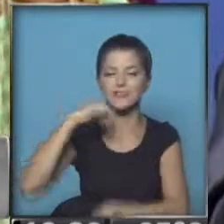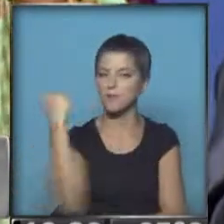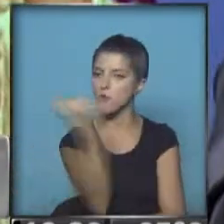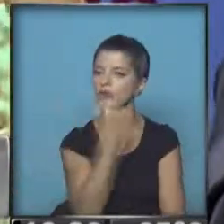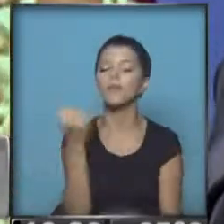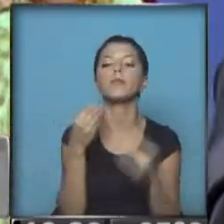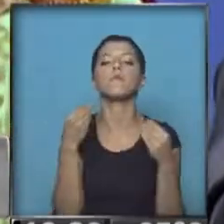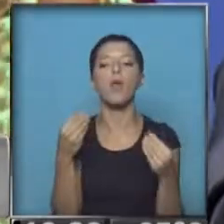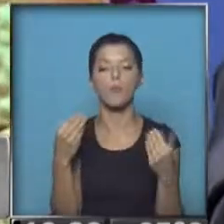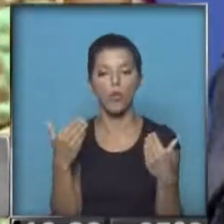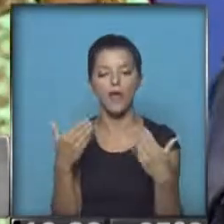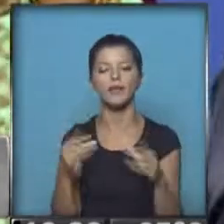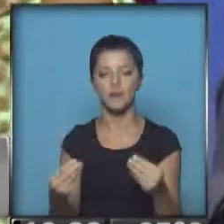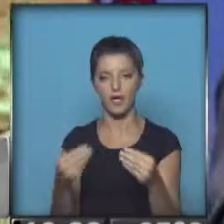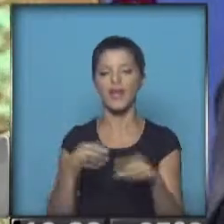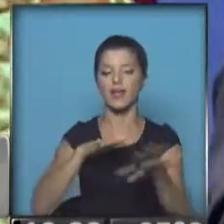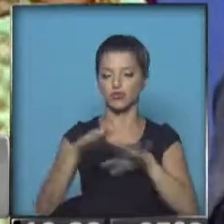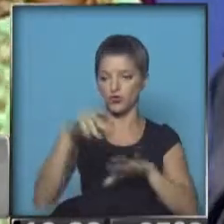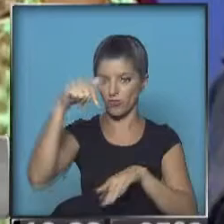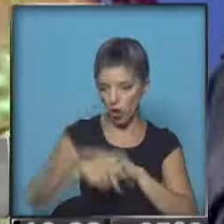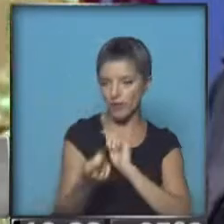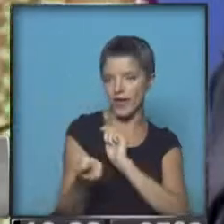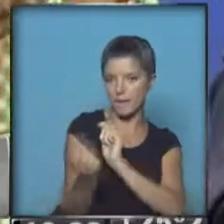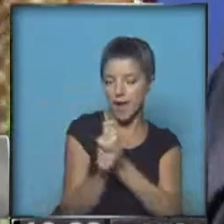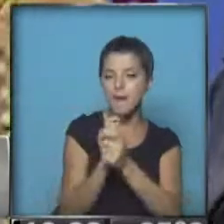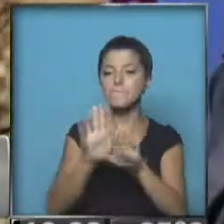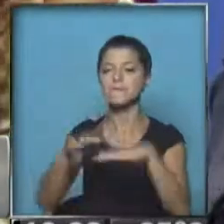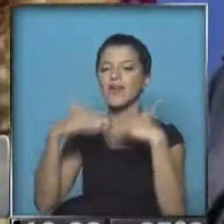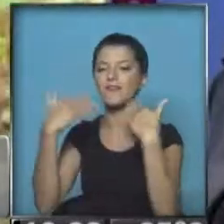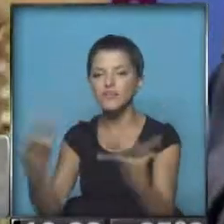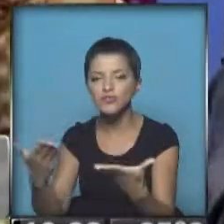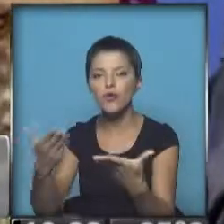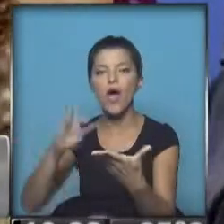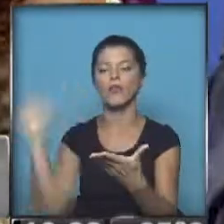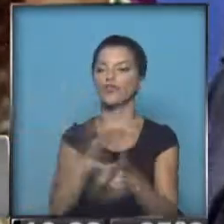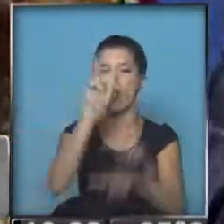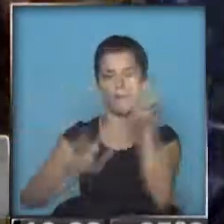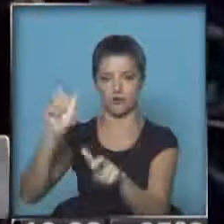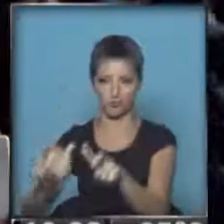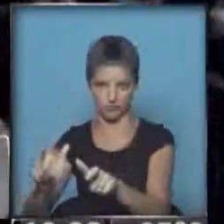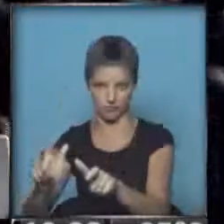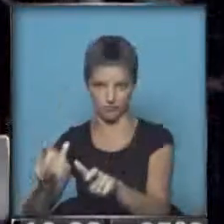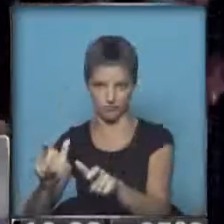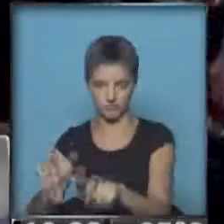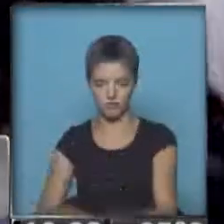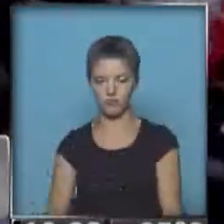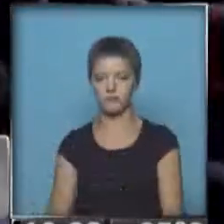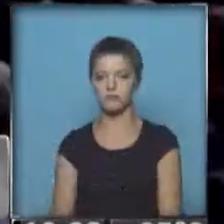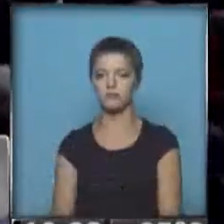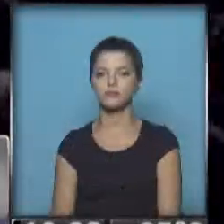para transformar, modificar la realidad en beneficio de las grandes mayorías populares.